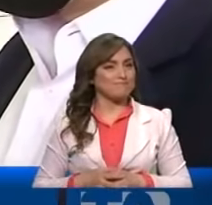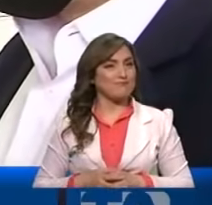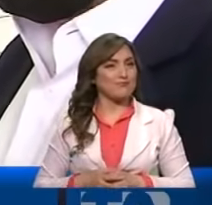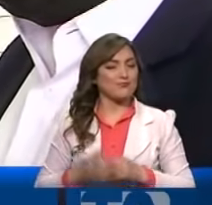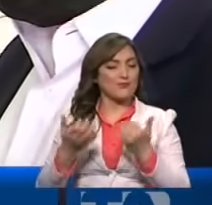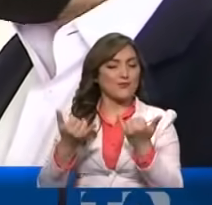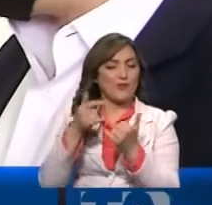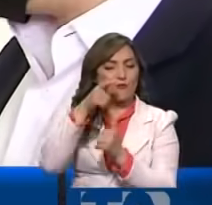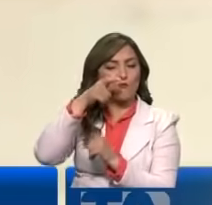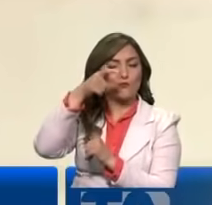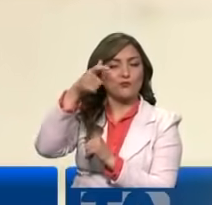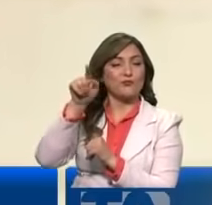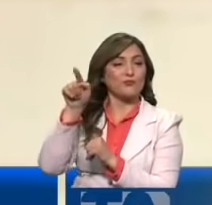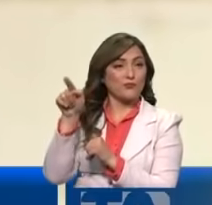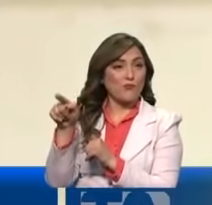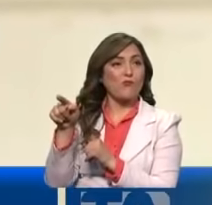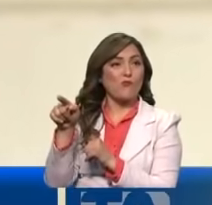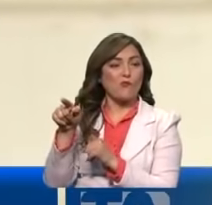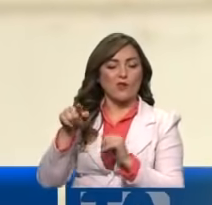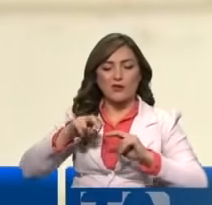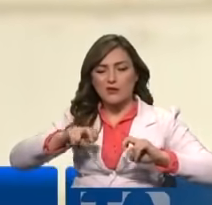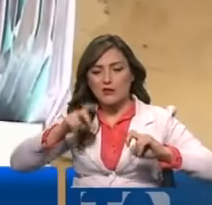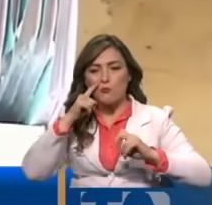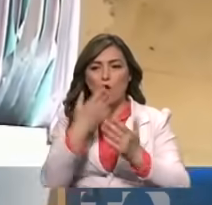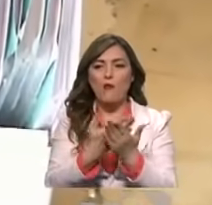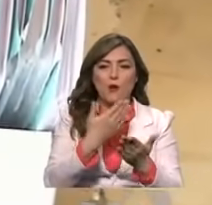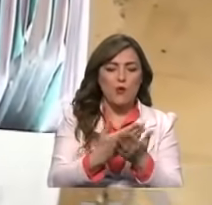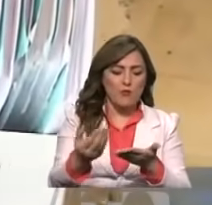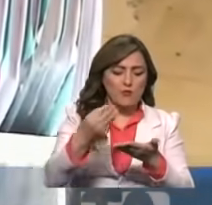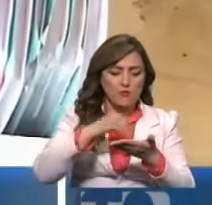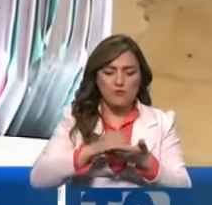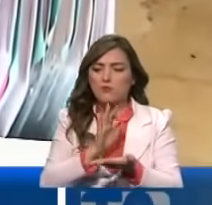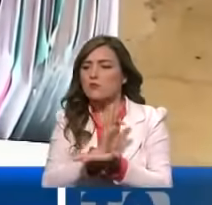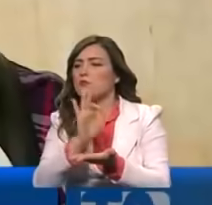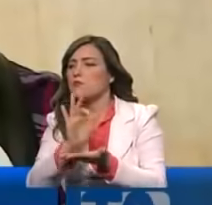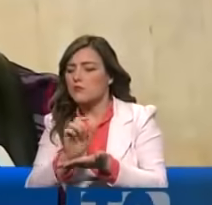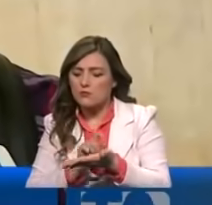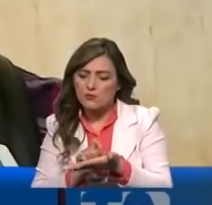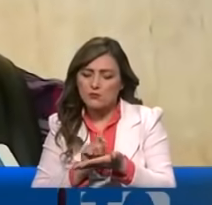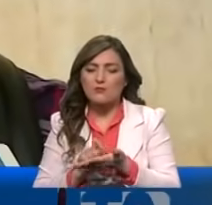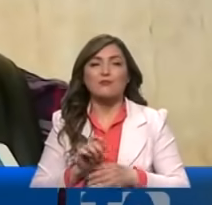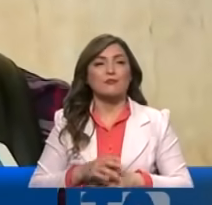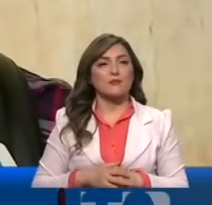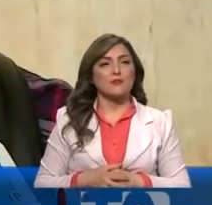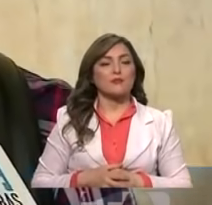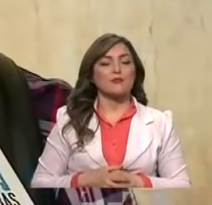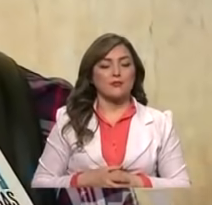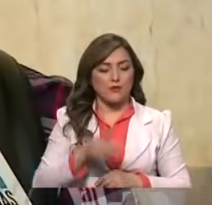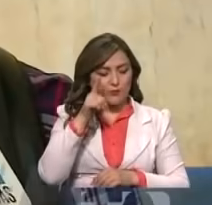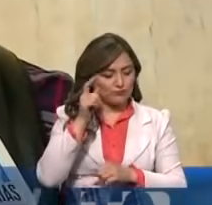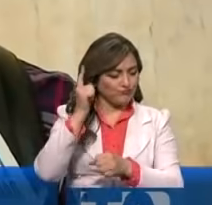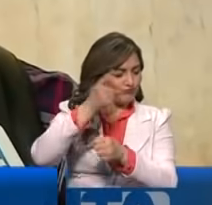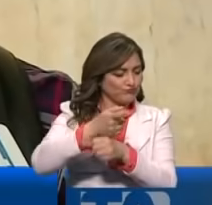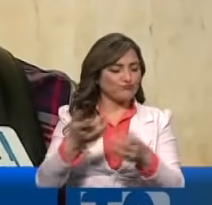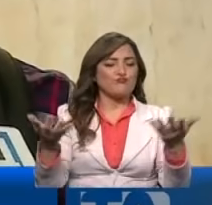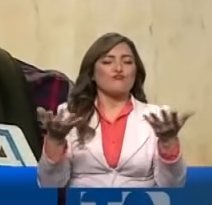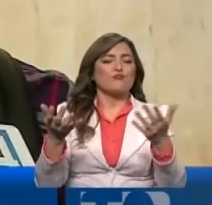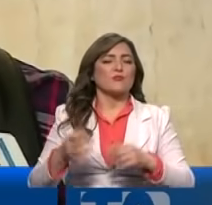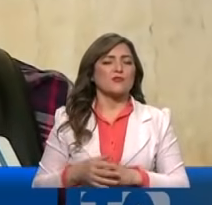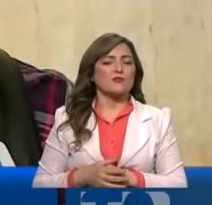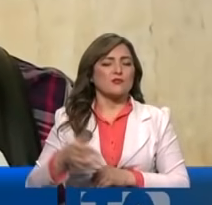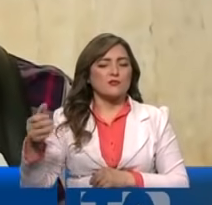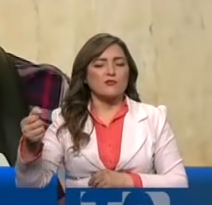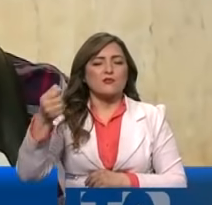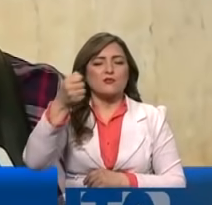César Suárez, fiscal del caso, se encuentra recabando evidencias, receptando versiones. Asimismo, Fiscalía ha dispuesto ya la designación